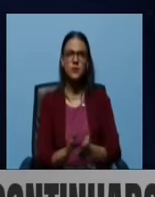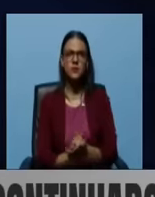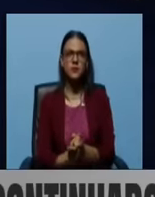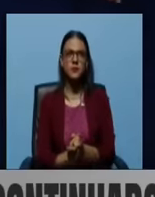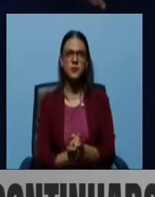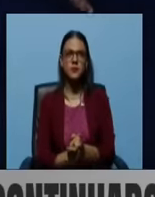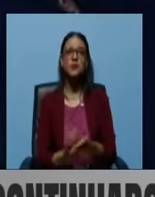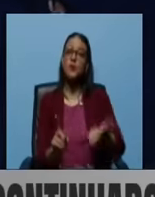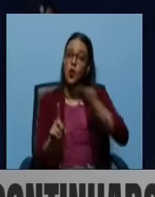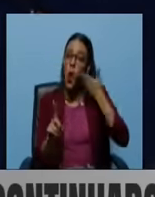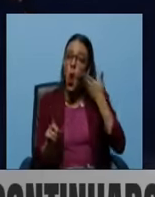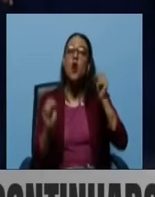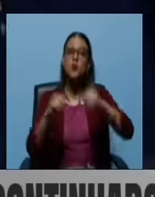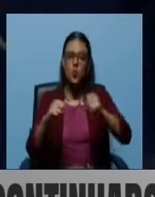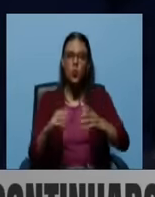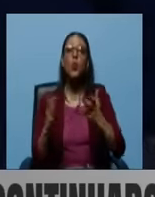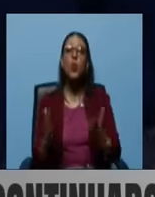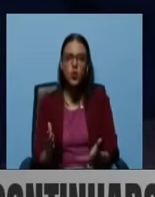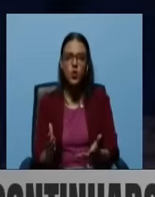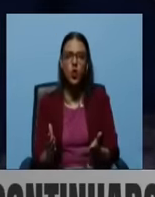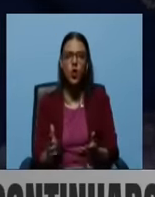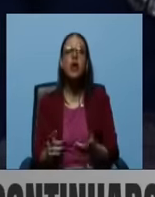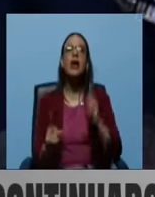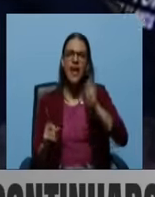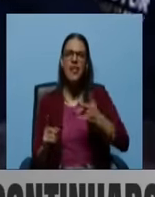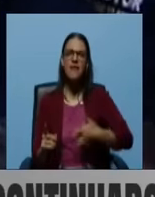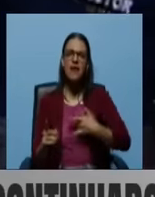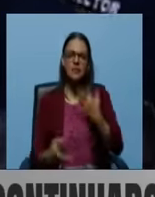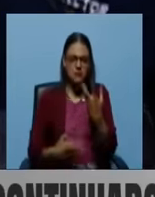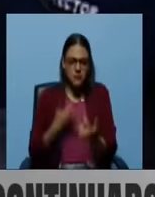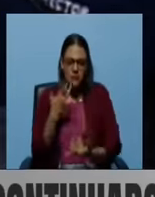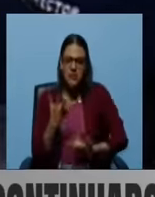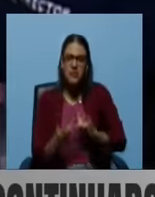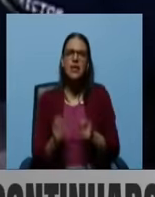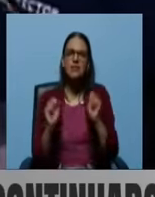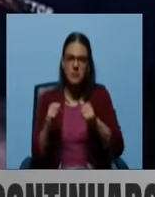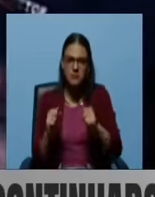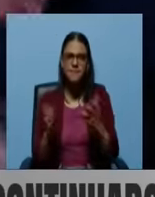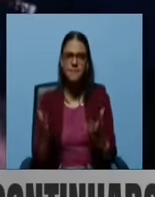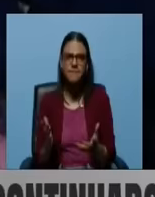Es un orgullo que debe sentirse.